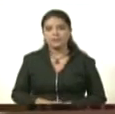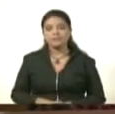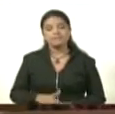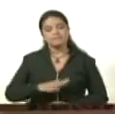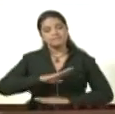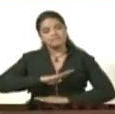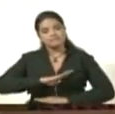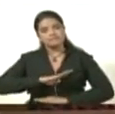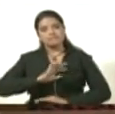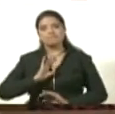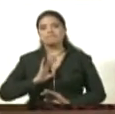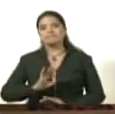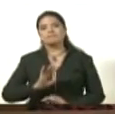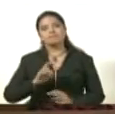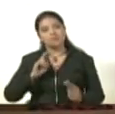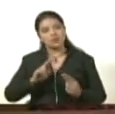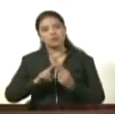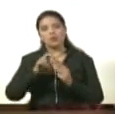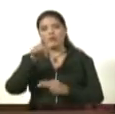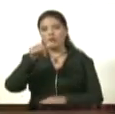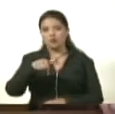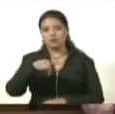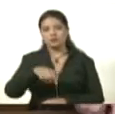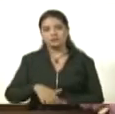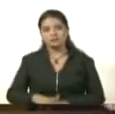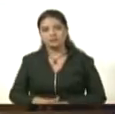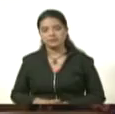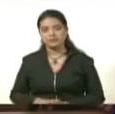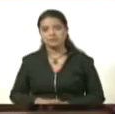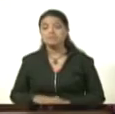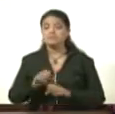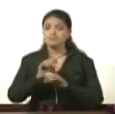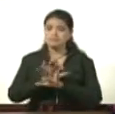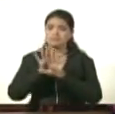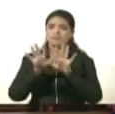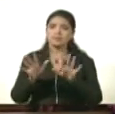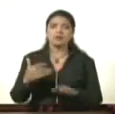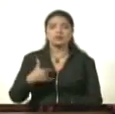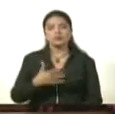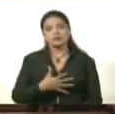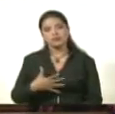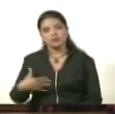placer recibirlos el día de hoy. Por supuesto, hubiese querido,